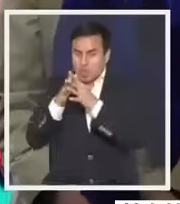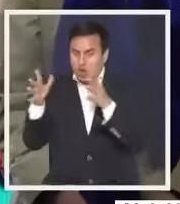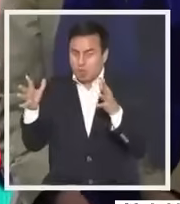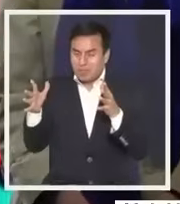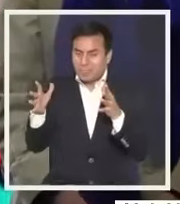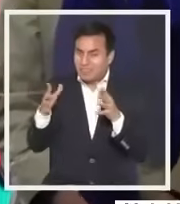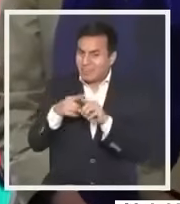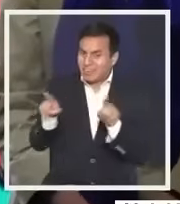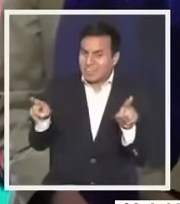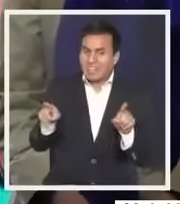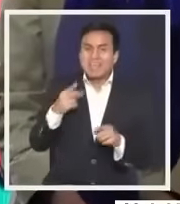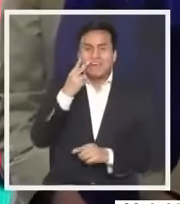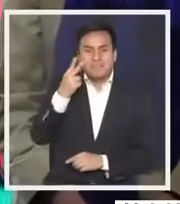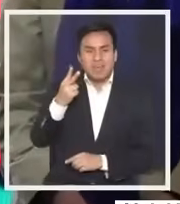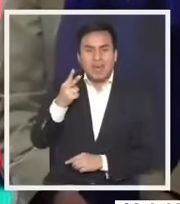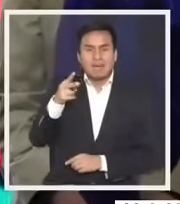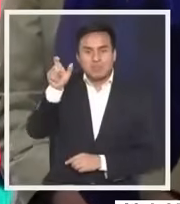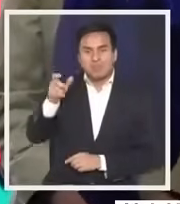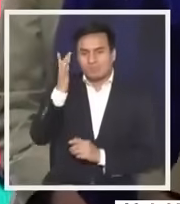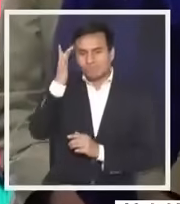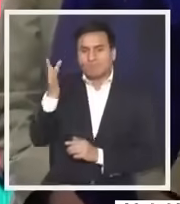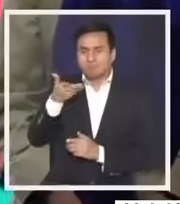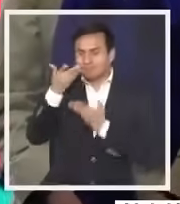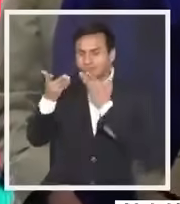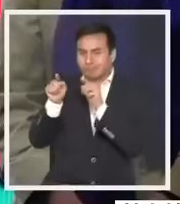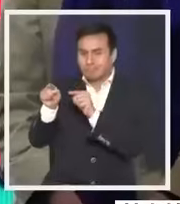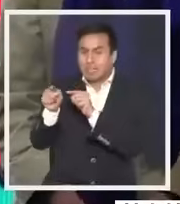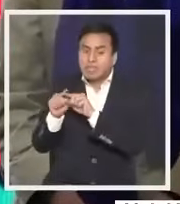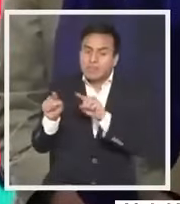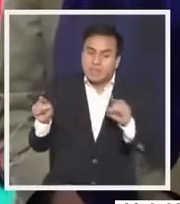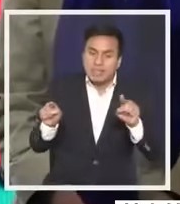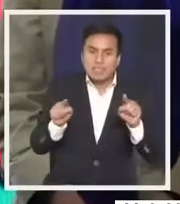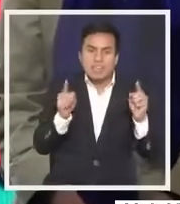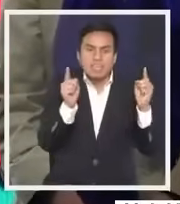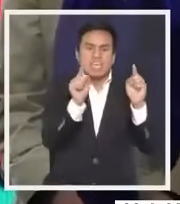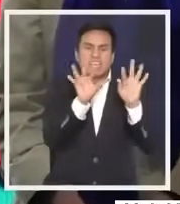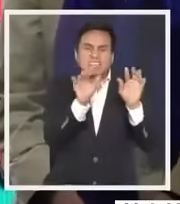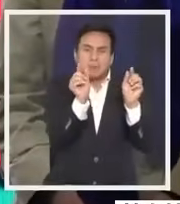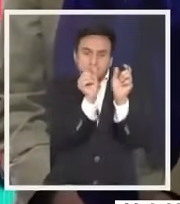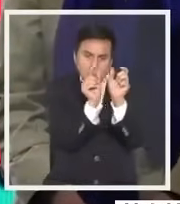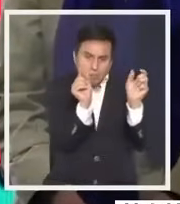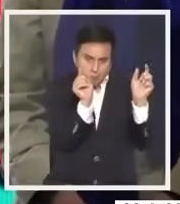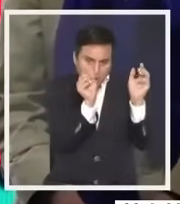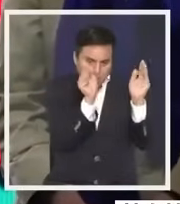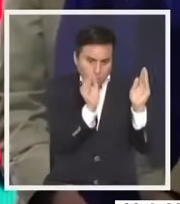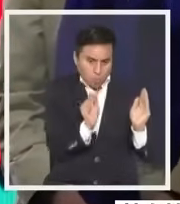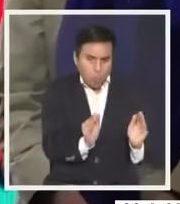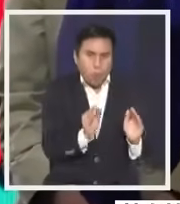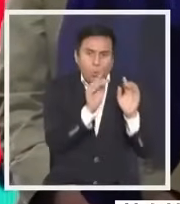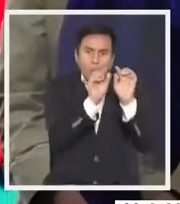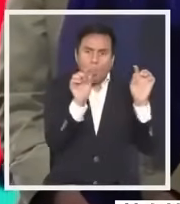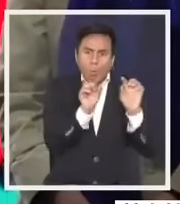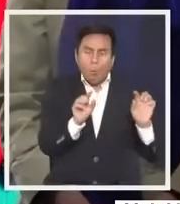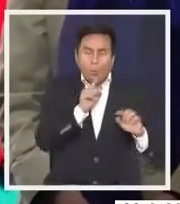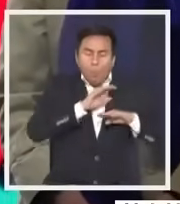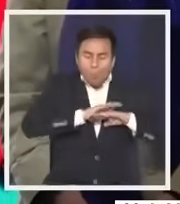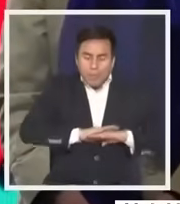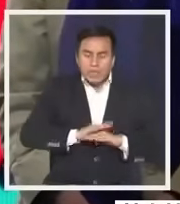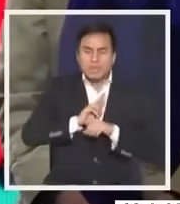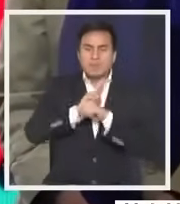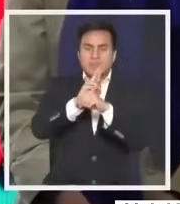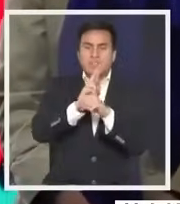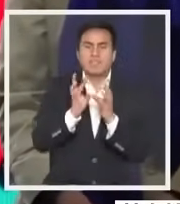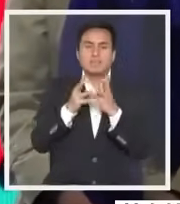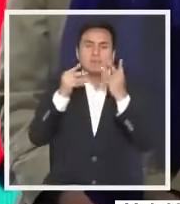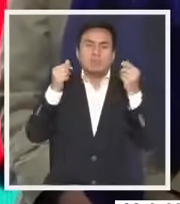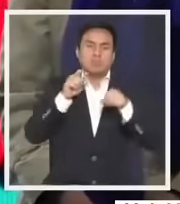que vean a los payadores de nuestra patria. Pero estas son unas décimas humildes, pero que espero representen el espíritu